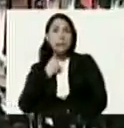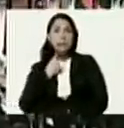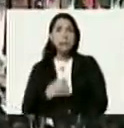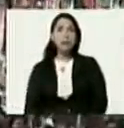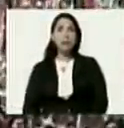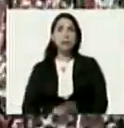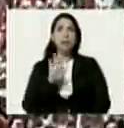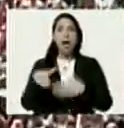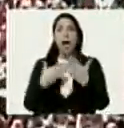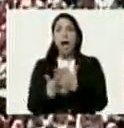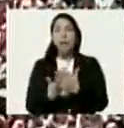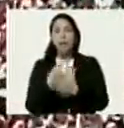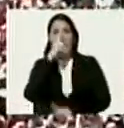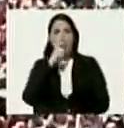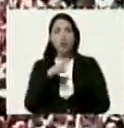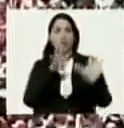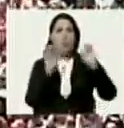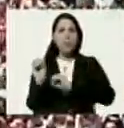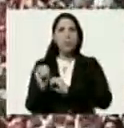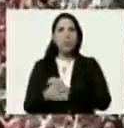a la década de los 90,